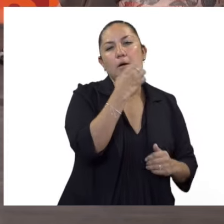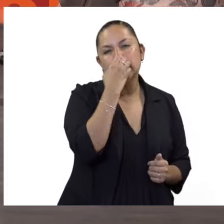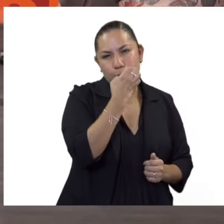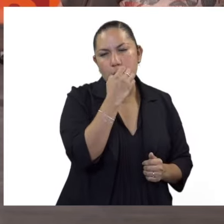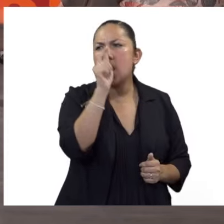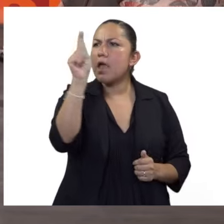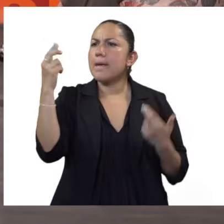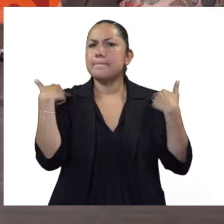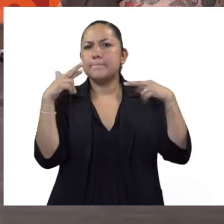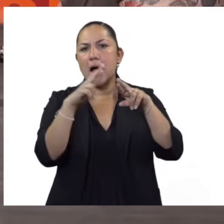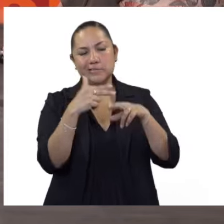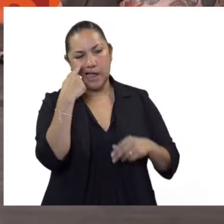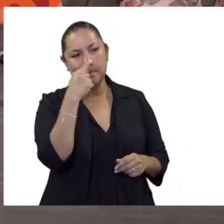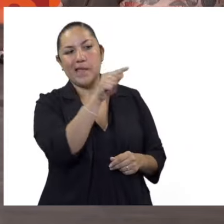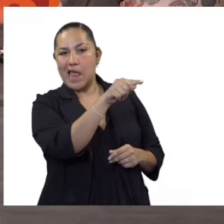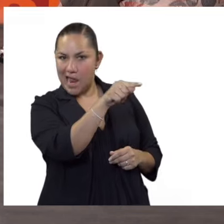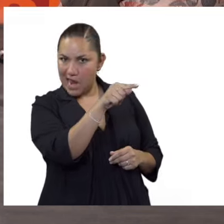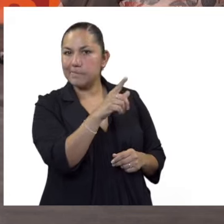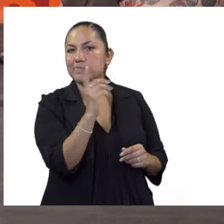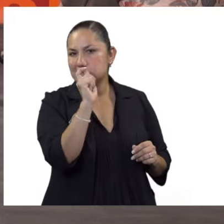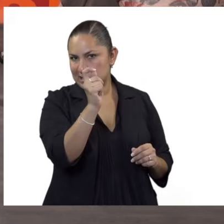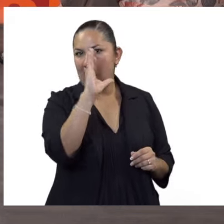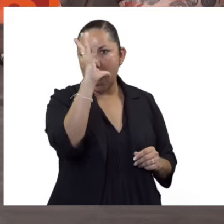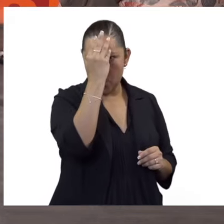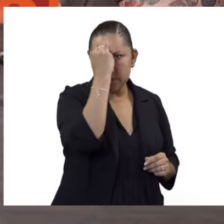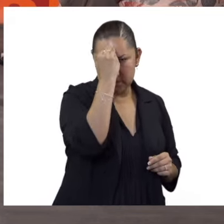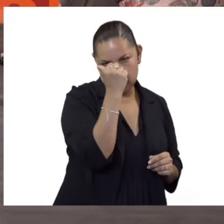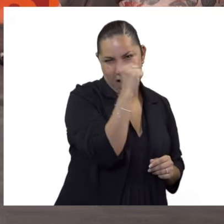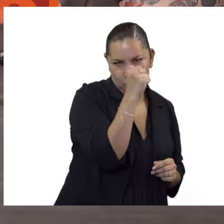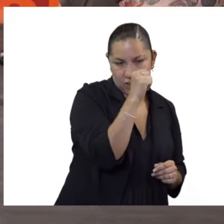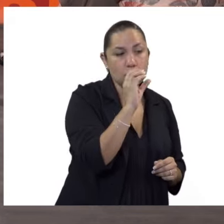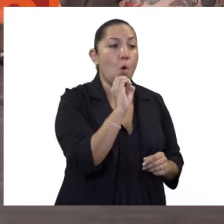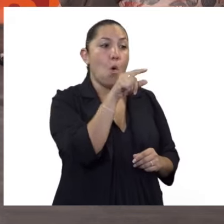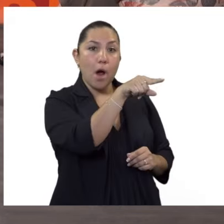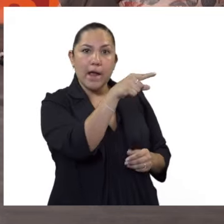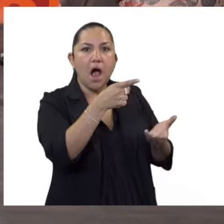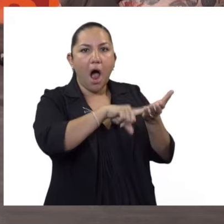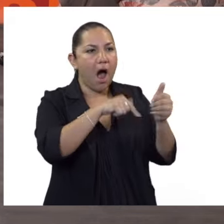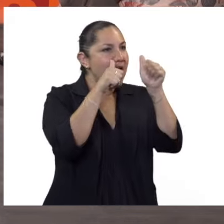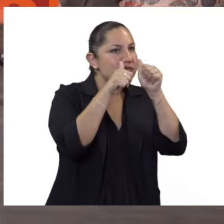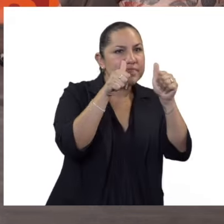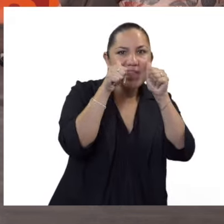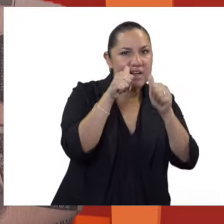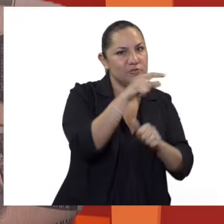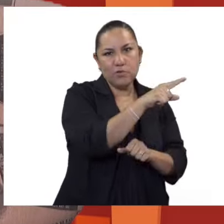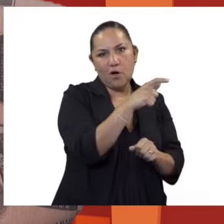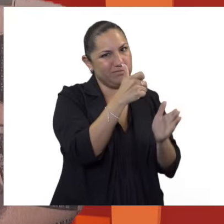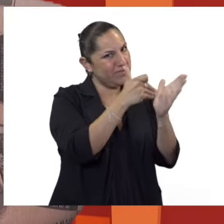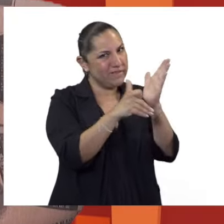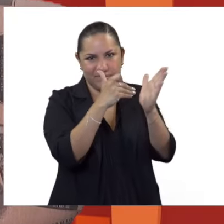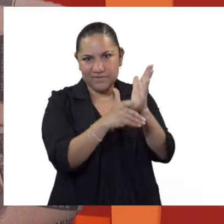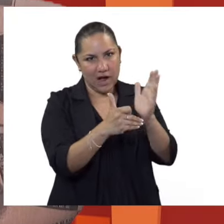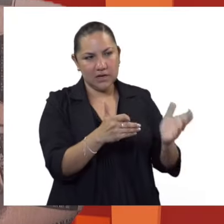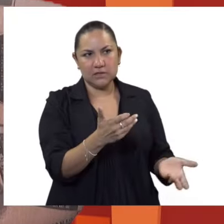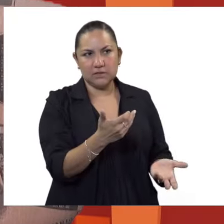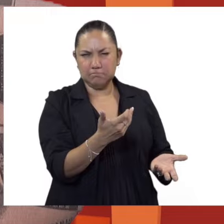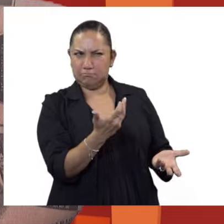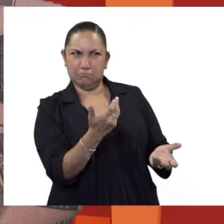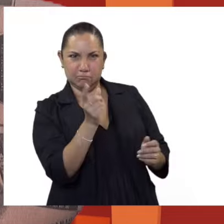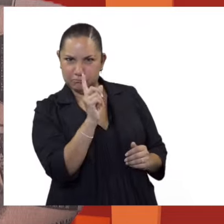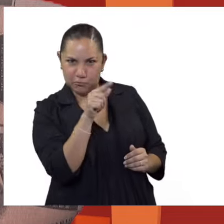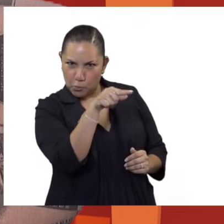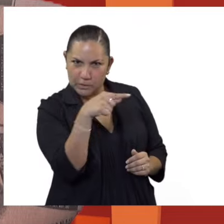autismo tiene déficit de atención Entonces si es importante revisar la audición siempre